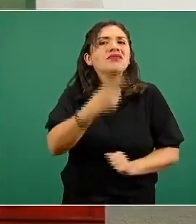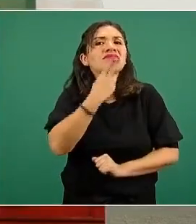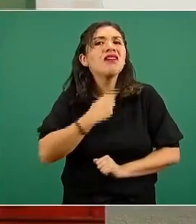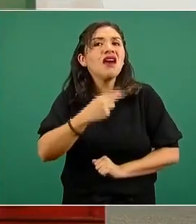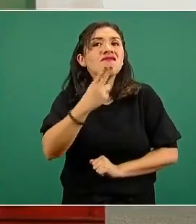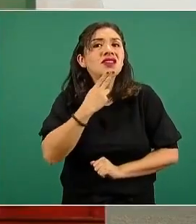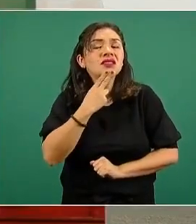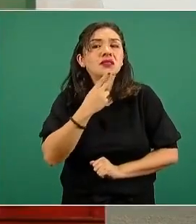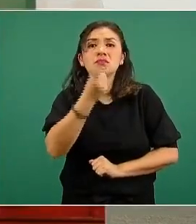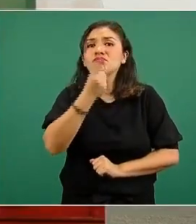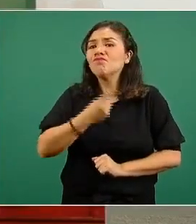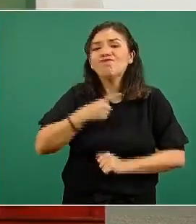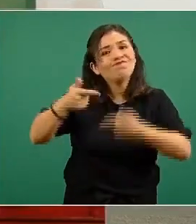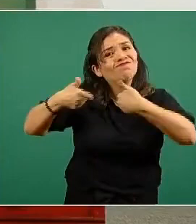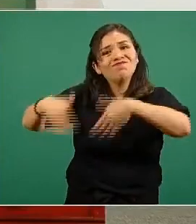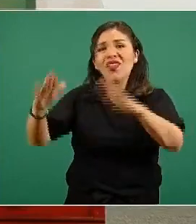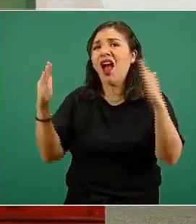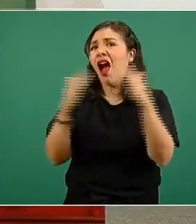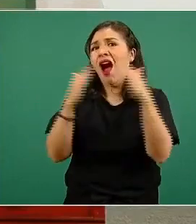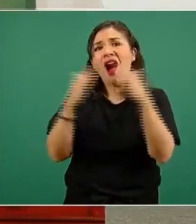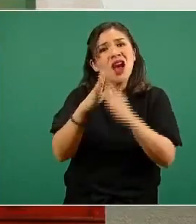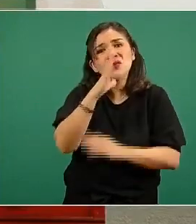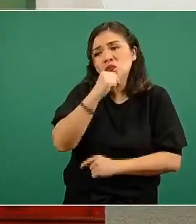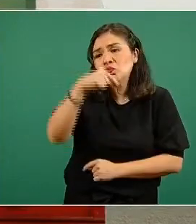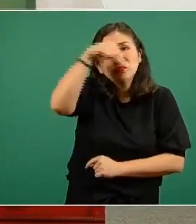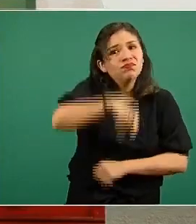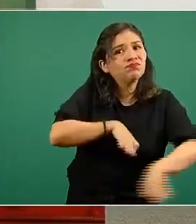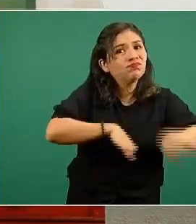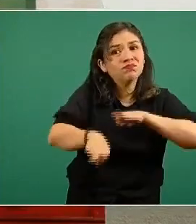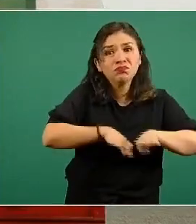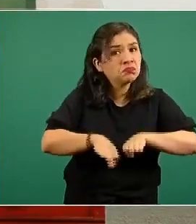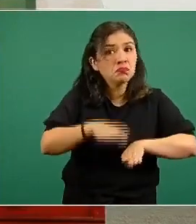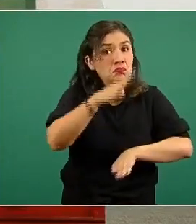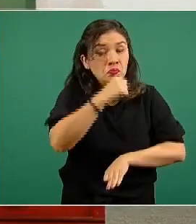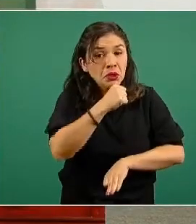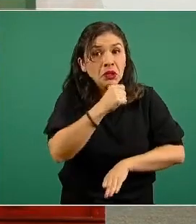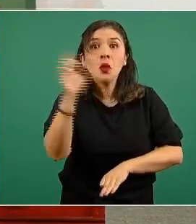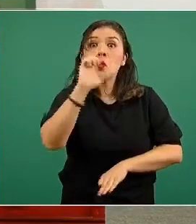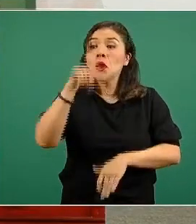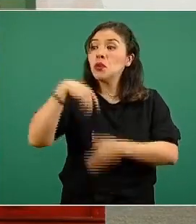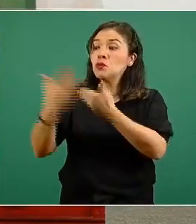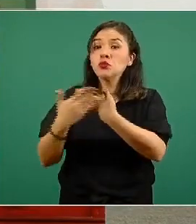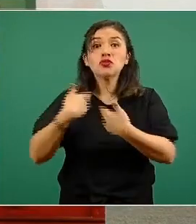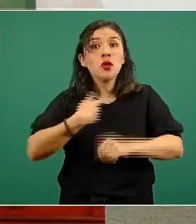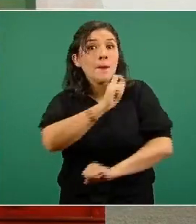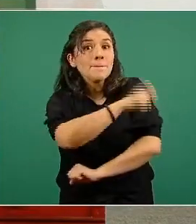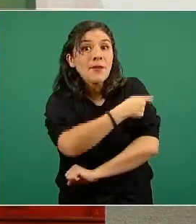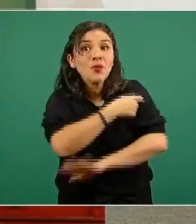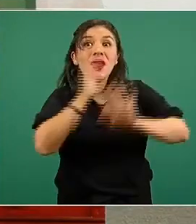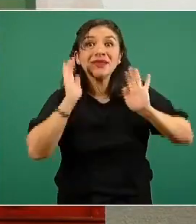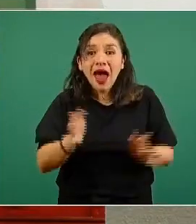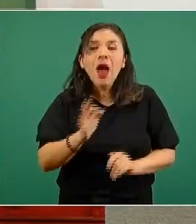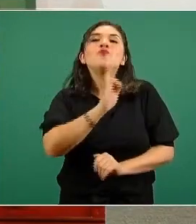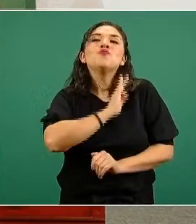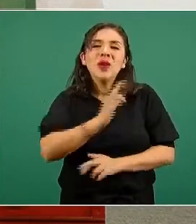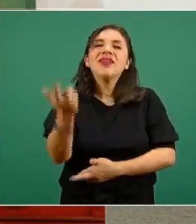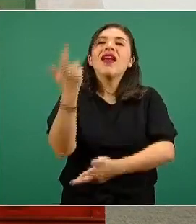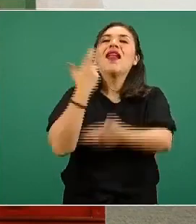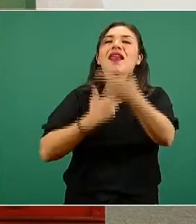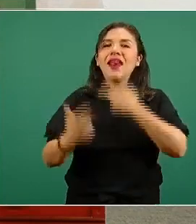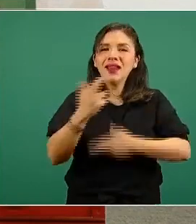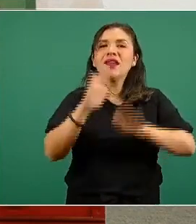me dijeron usted váyase a su casa, una vez que me toque la vacuna podré regresar,